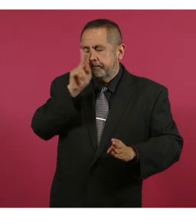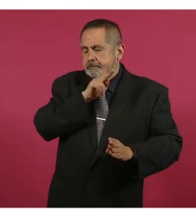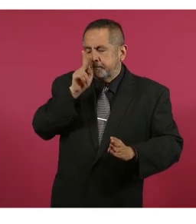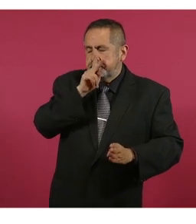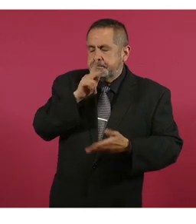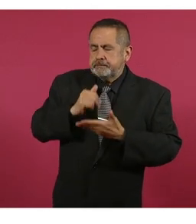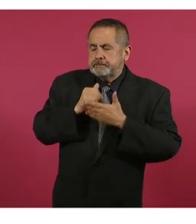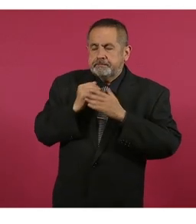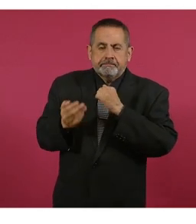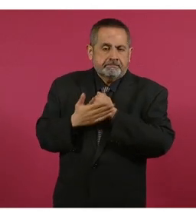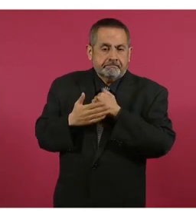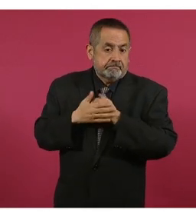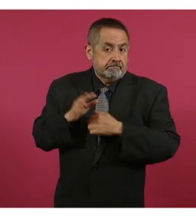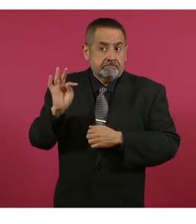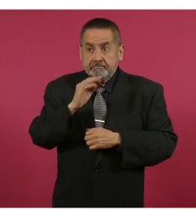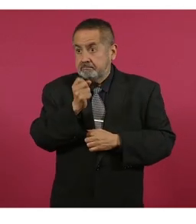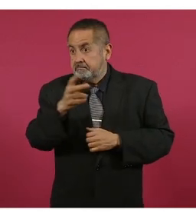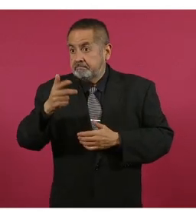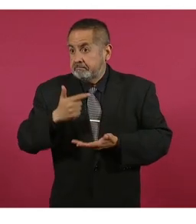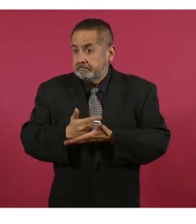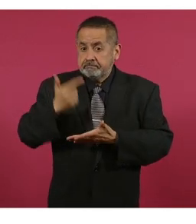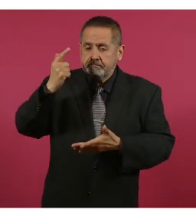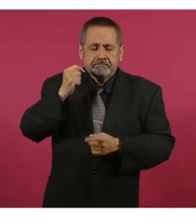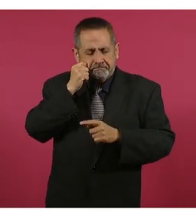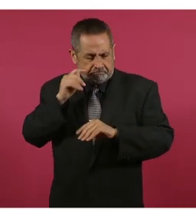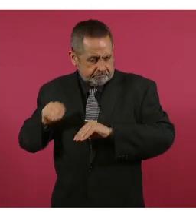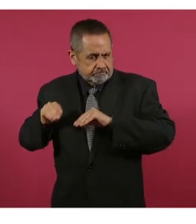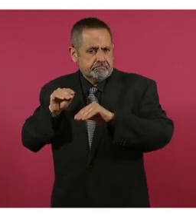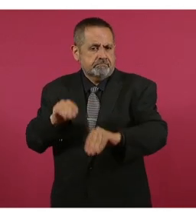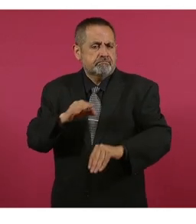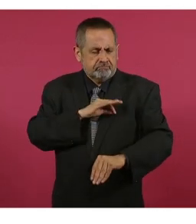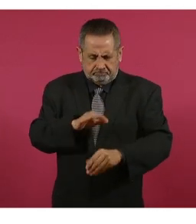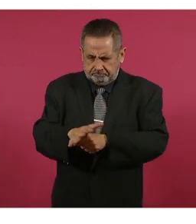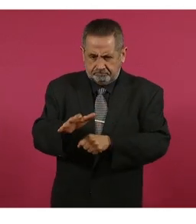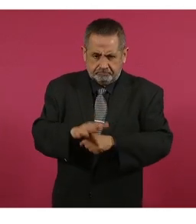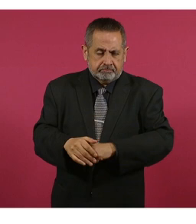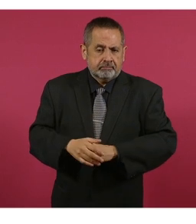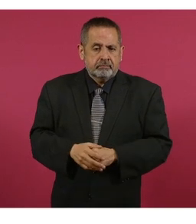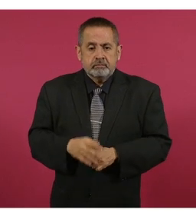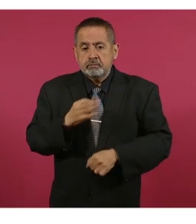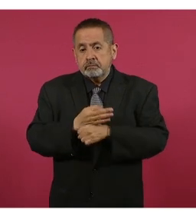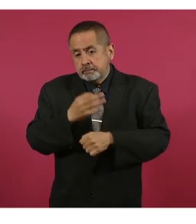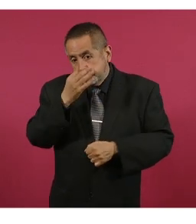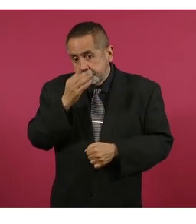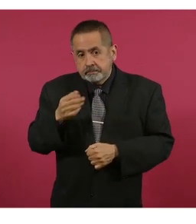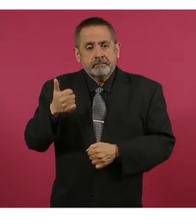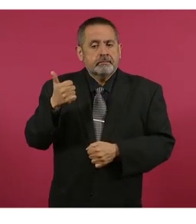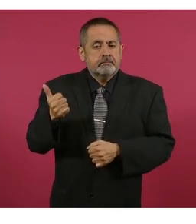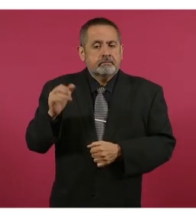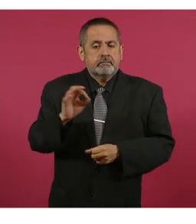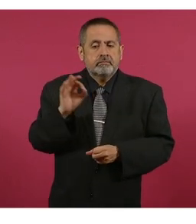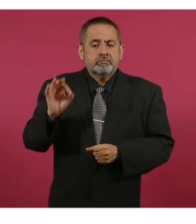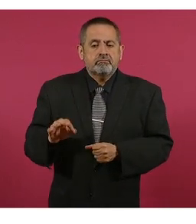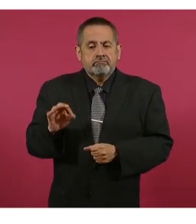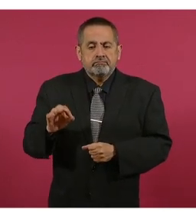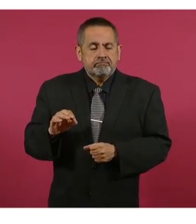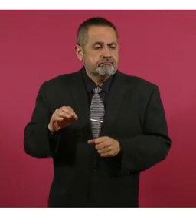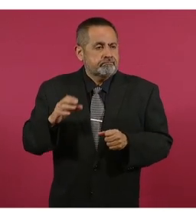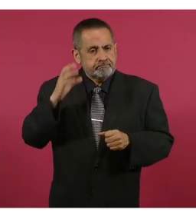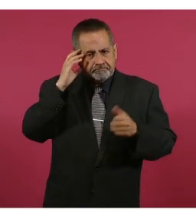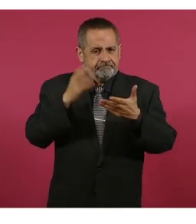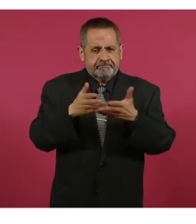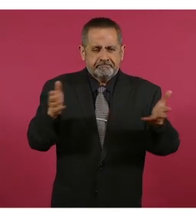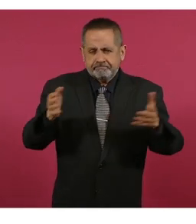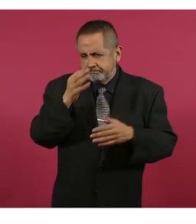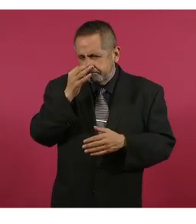grave, independientemente de la causa. Y lo que tenemos ocupado son 6% de camas generales